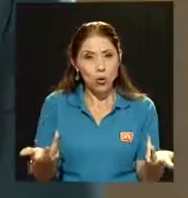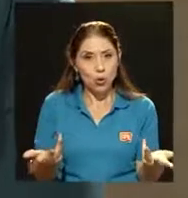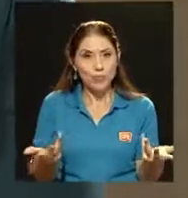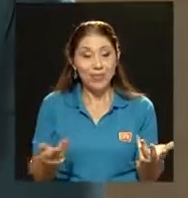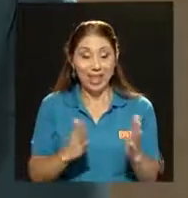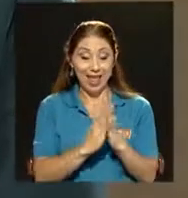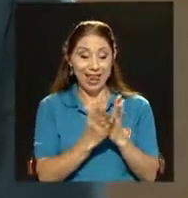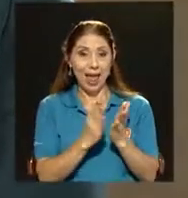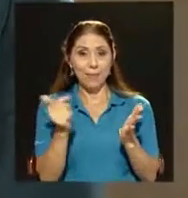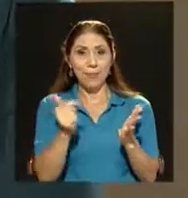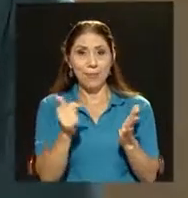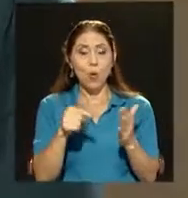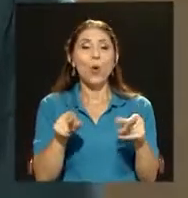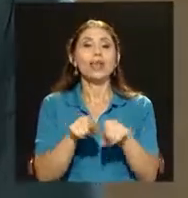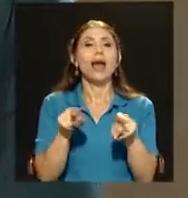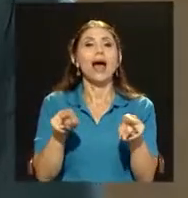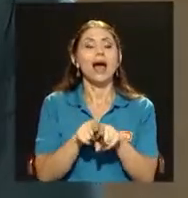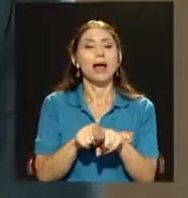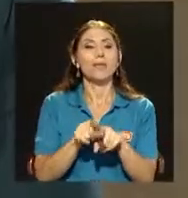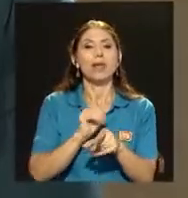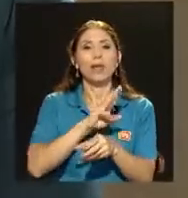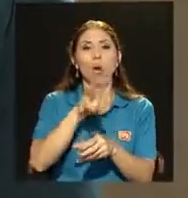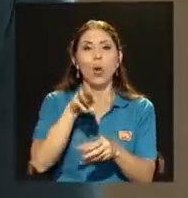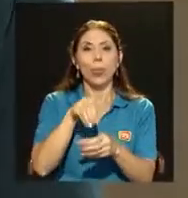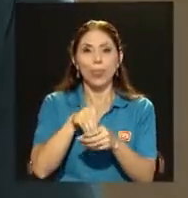memoria también contiene